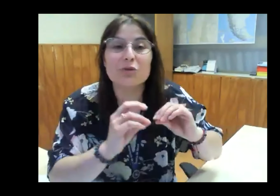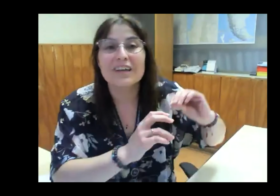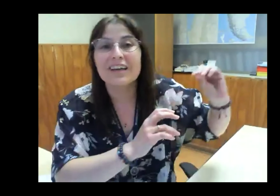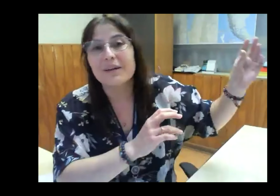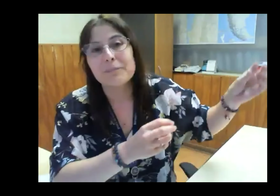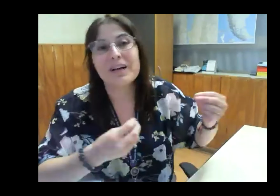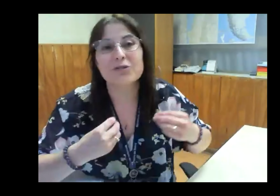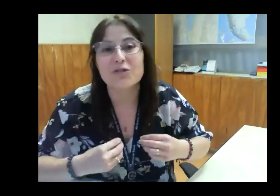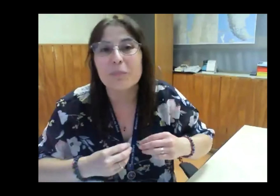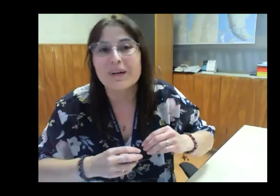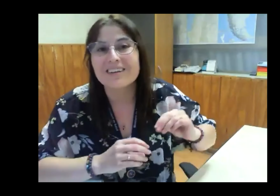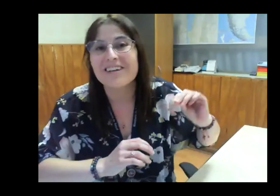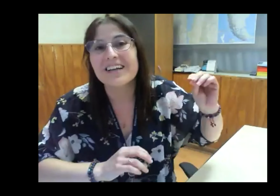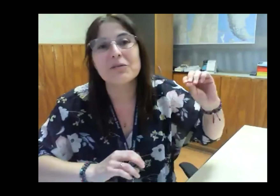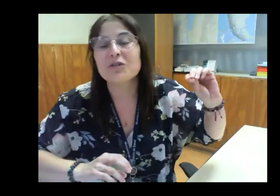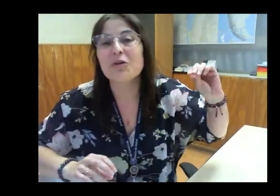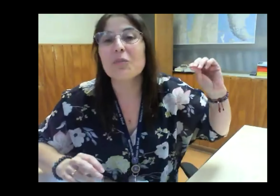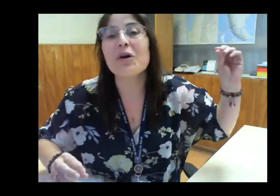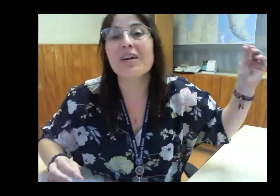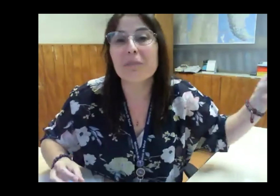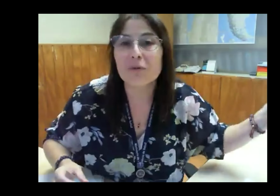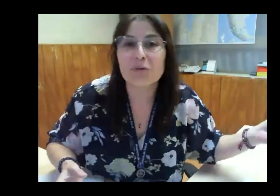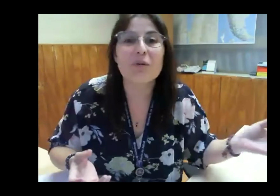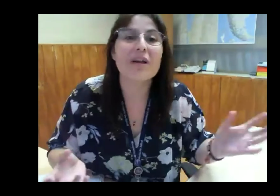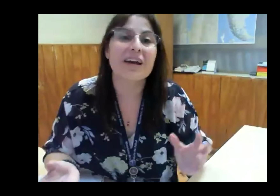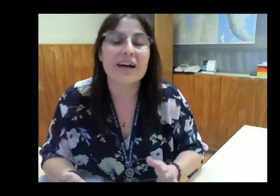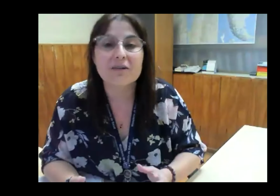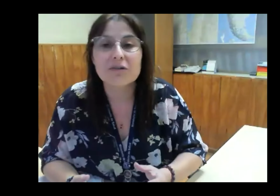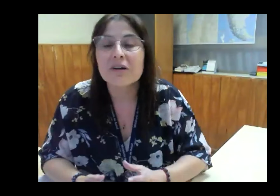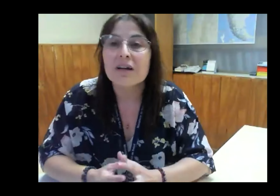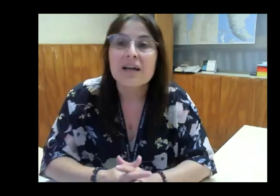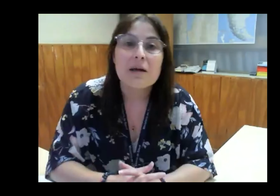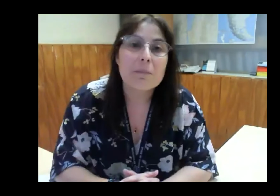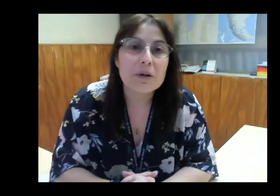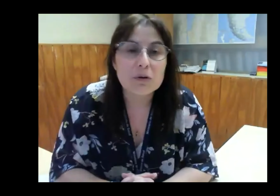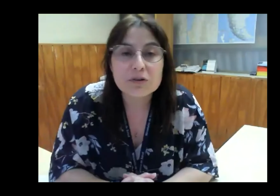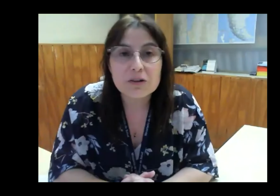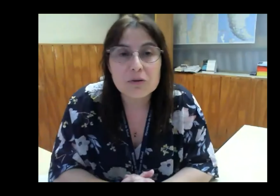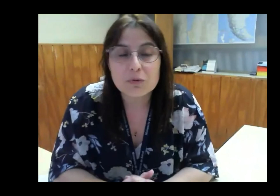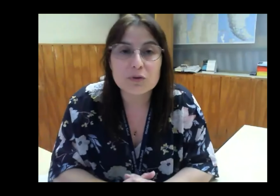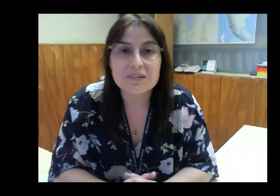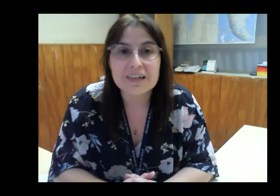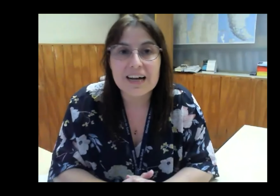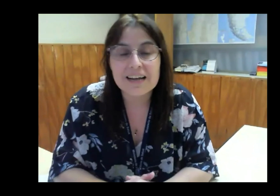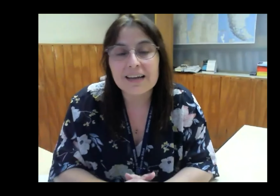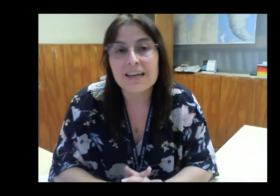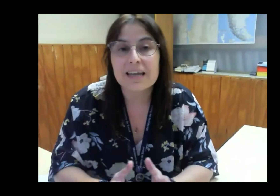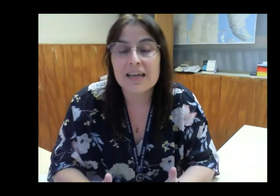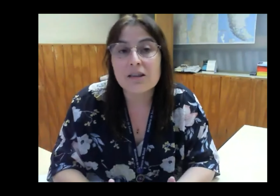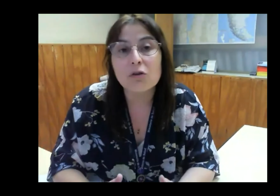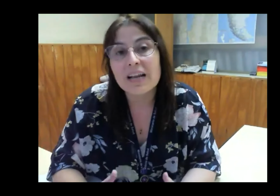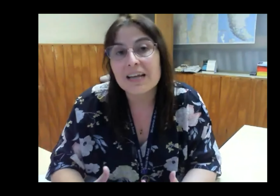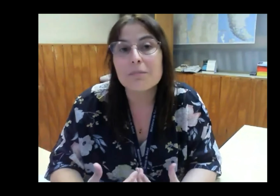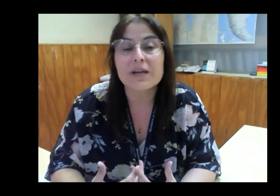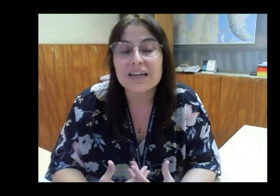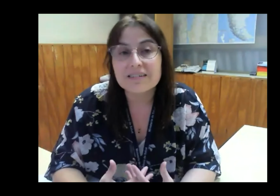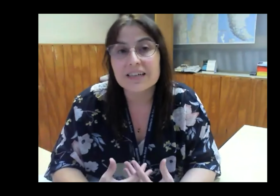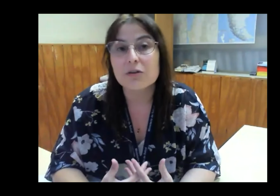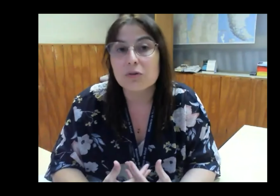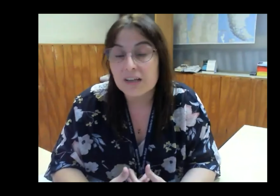que surge para nosotros, para Chile era un sitio muy remoto y muy lejano, pero no tardó mucho en llegar, y todas